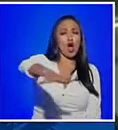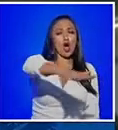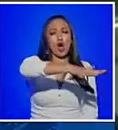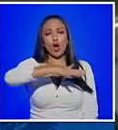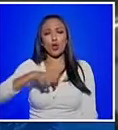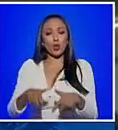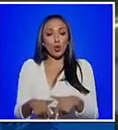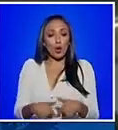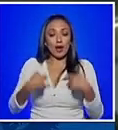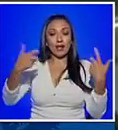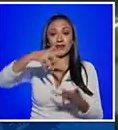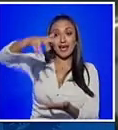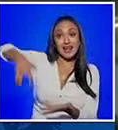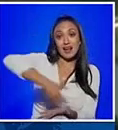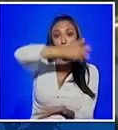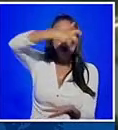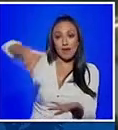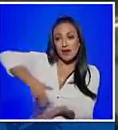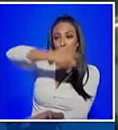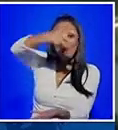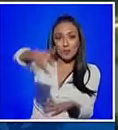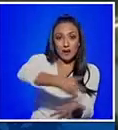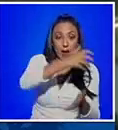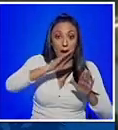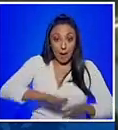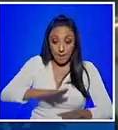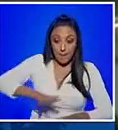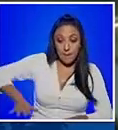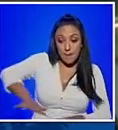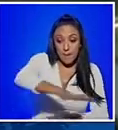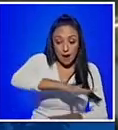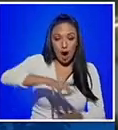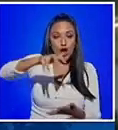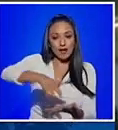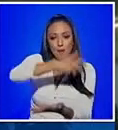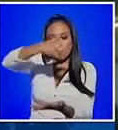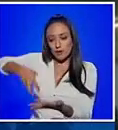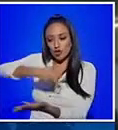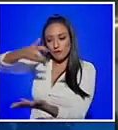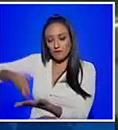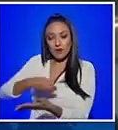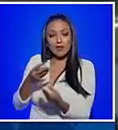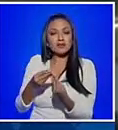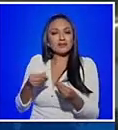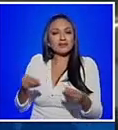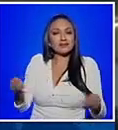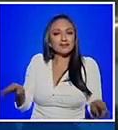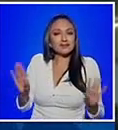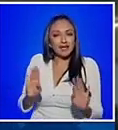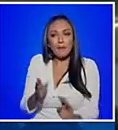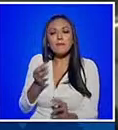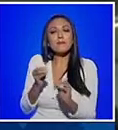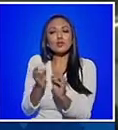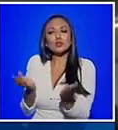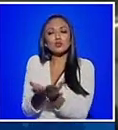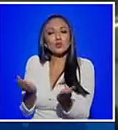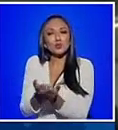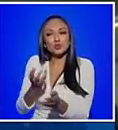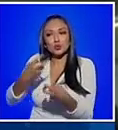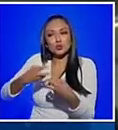está removiendo los lechos lacustres en donde nosotros tenemos ya problemas de sedimentos sueltos, sedimentos semiduros